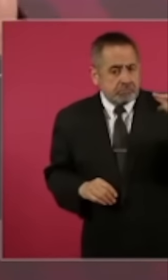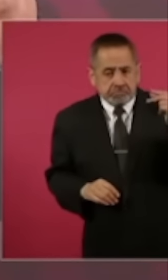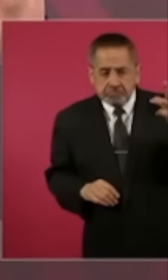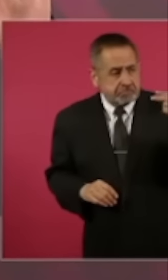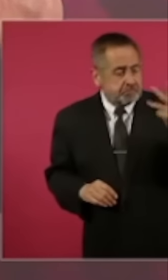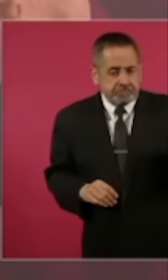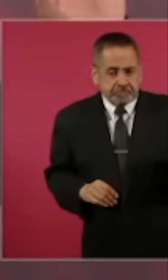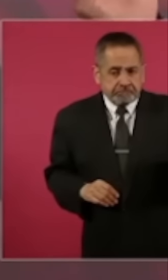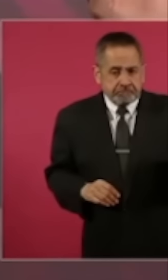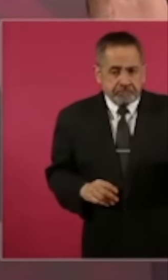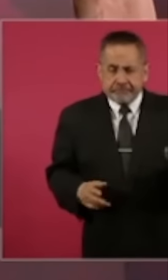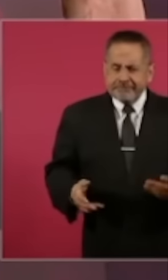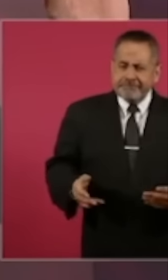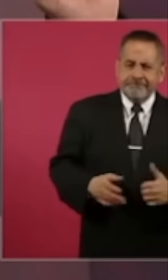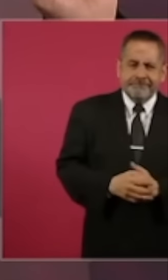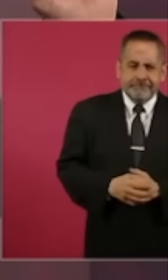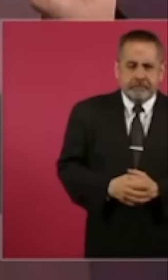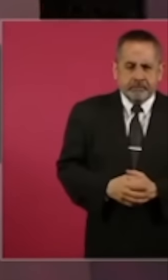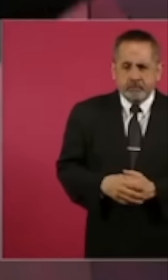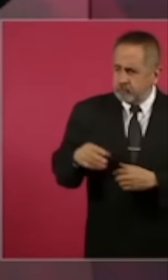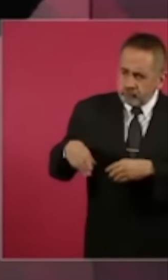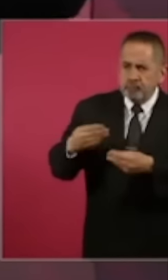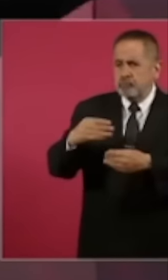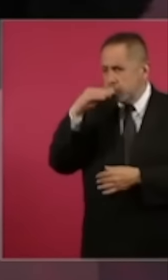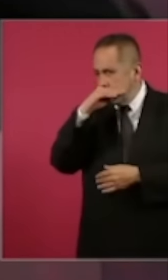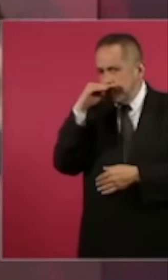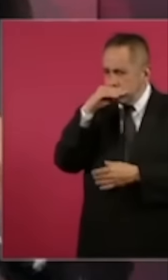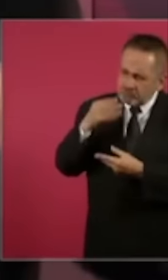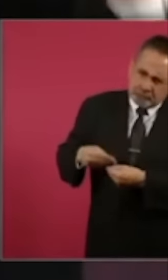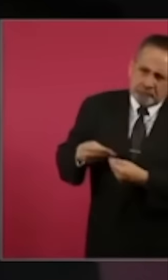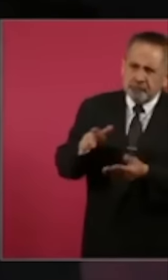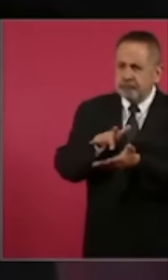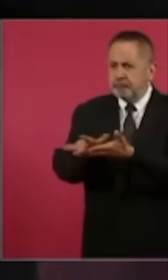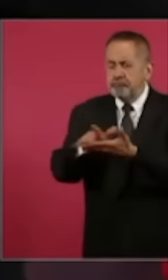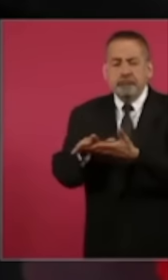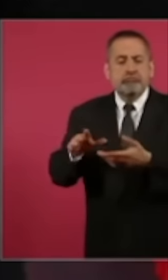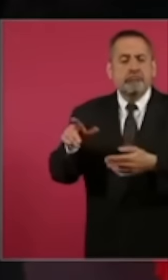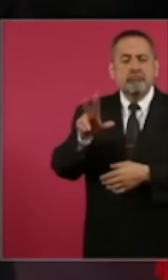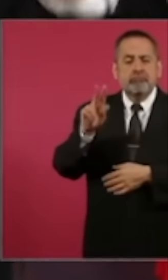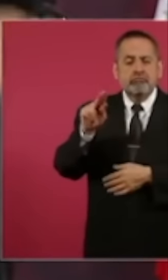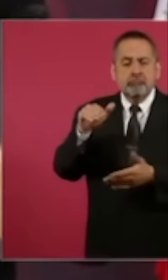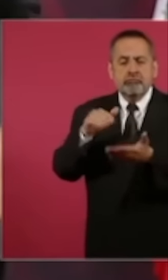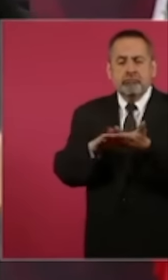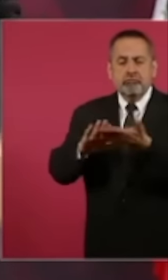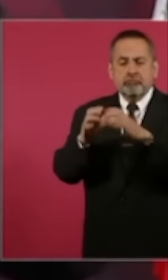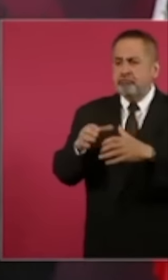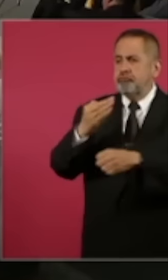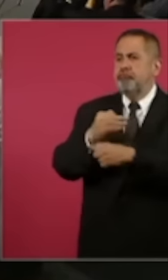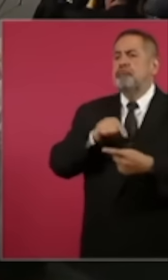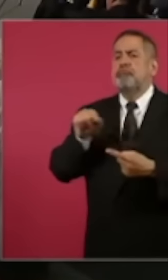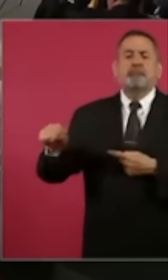aunque se esté dando el servicio gratuito en 80 mil comunidades ya,